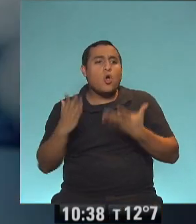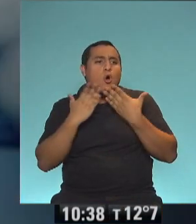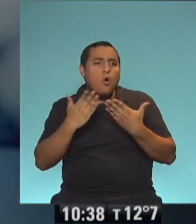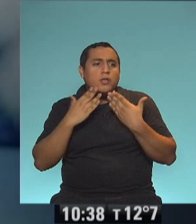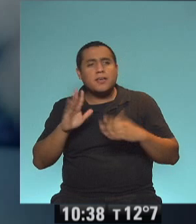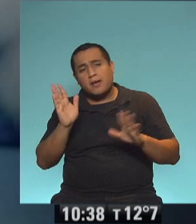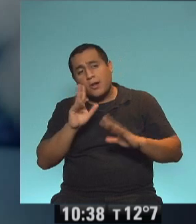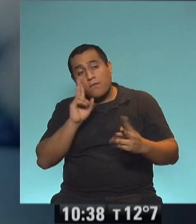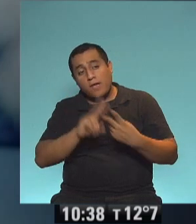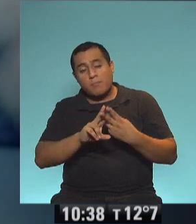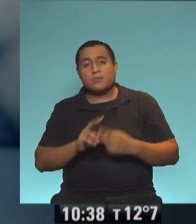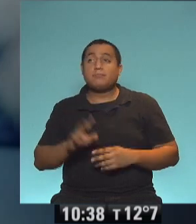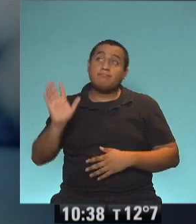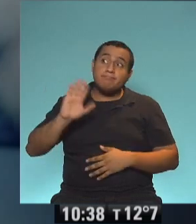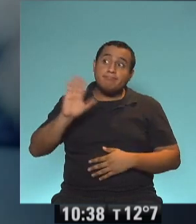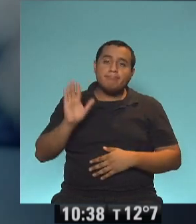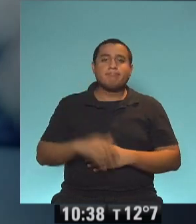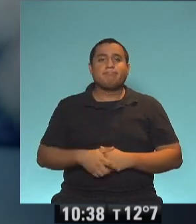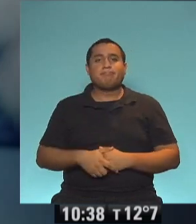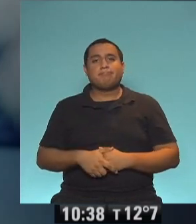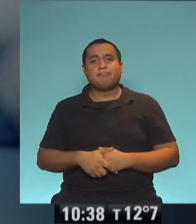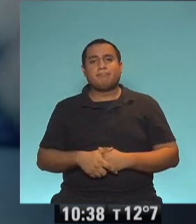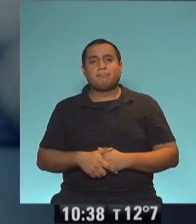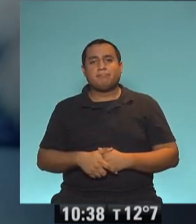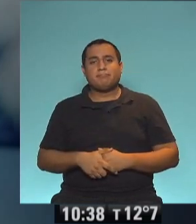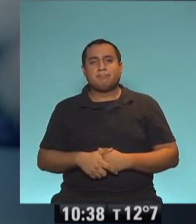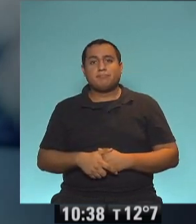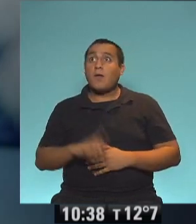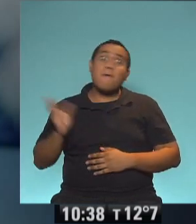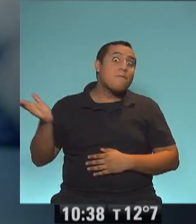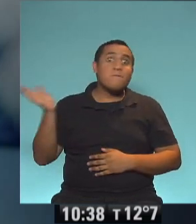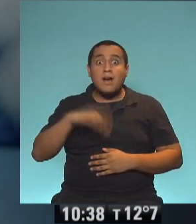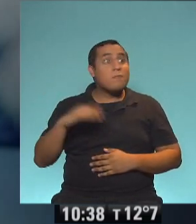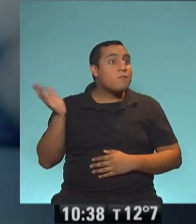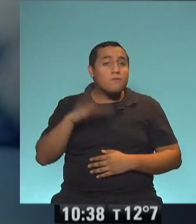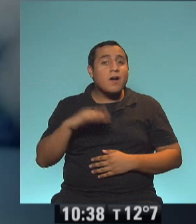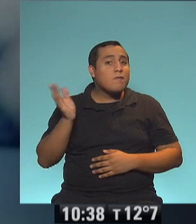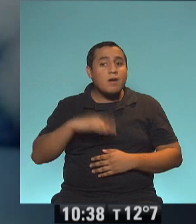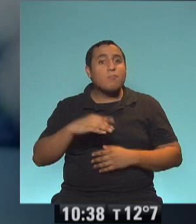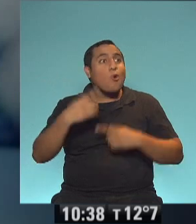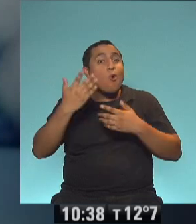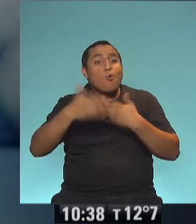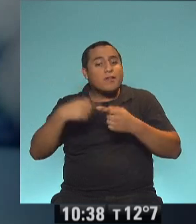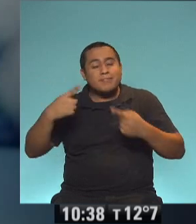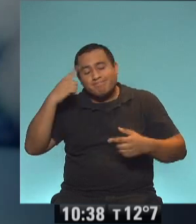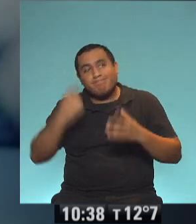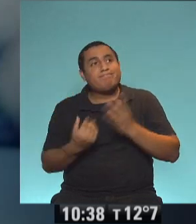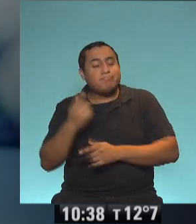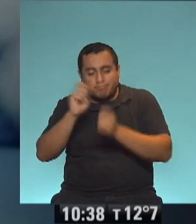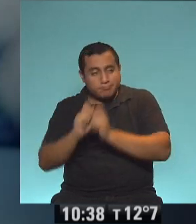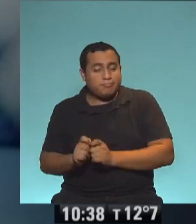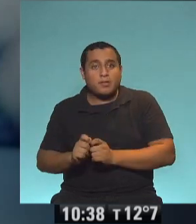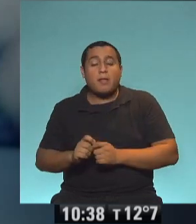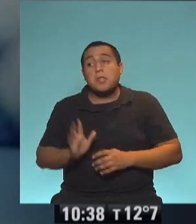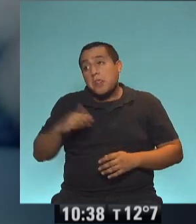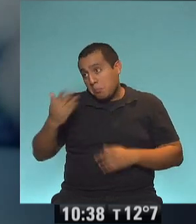luego. Chao. Ay. Vamos, Lucio. Vamos a hacer nuestros propios juguetes. Buenísimo. ¿Pues podemos